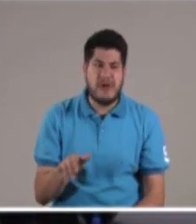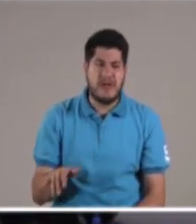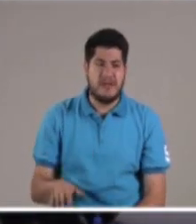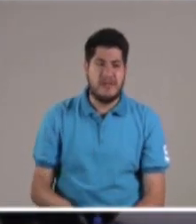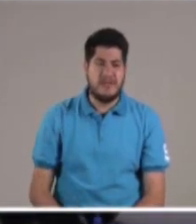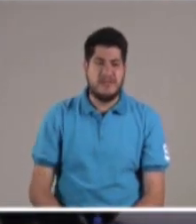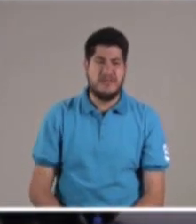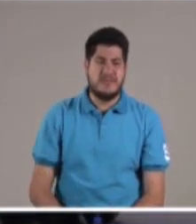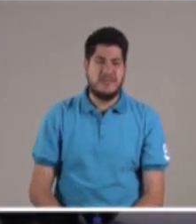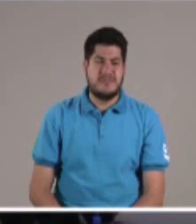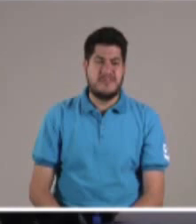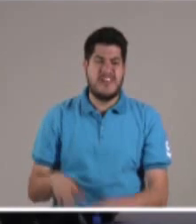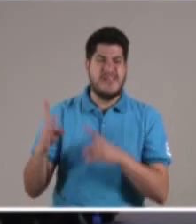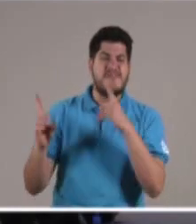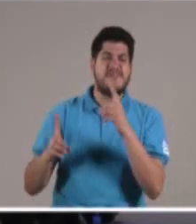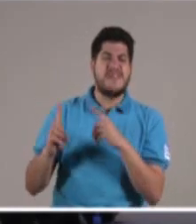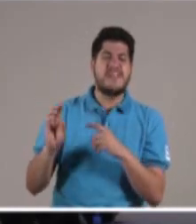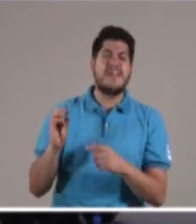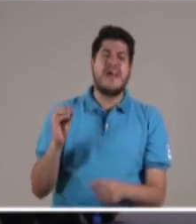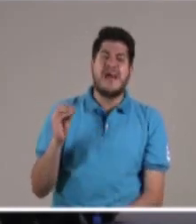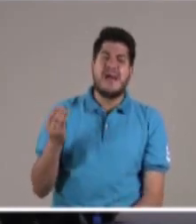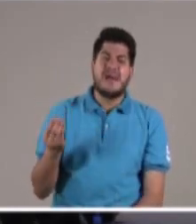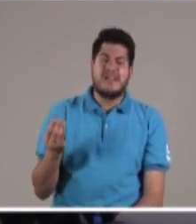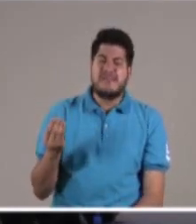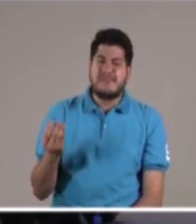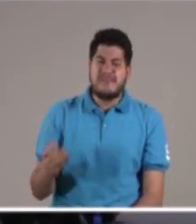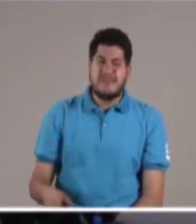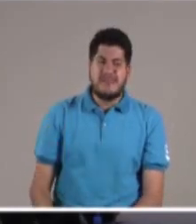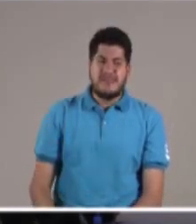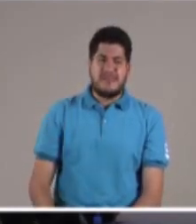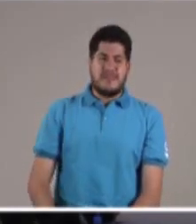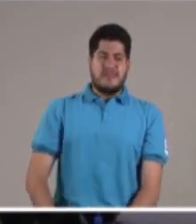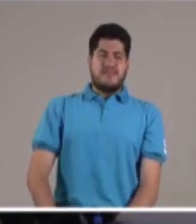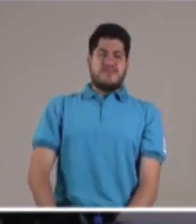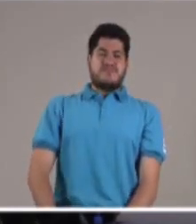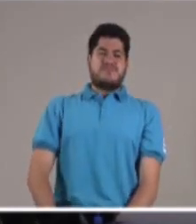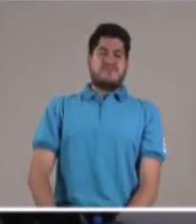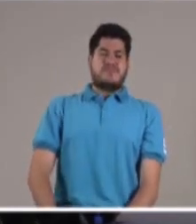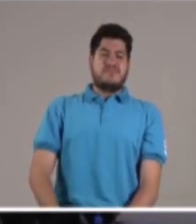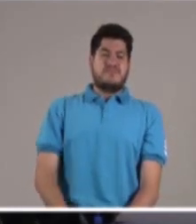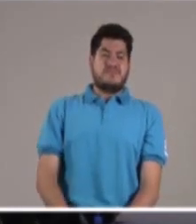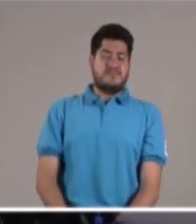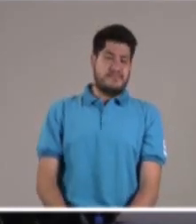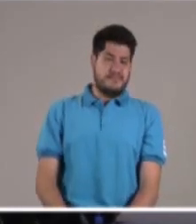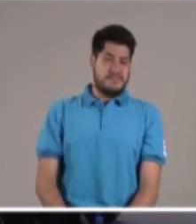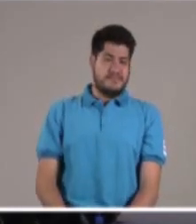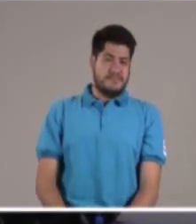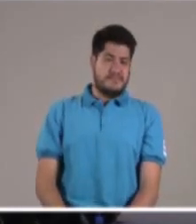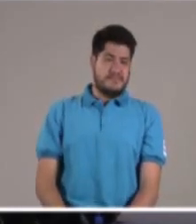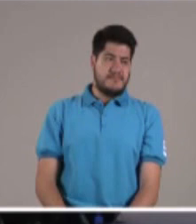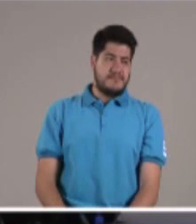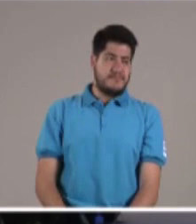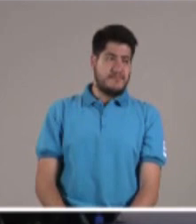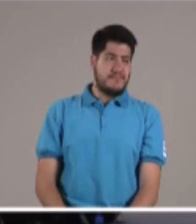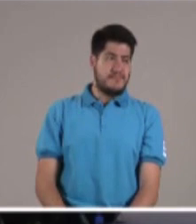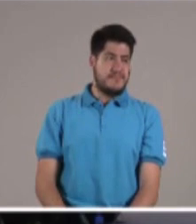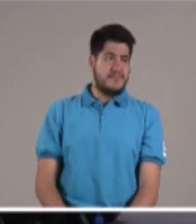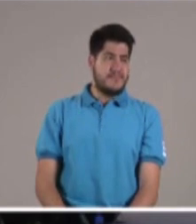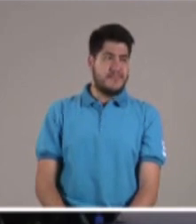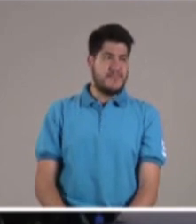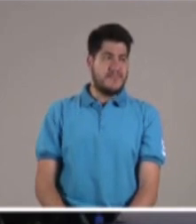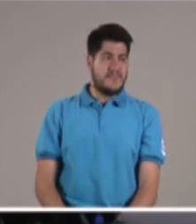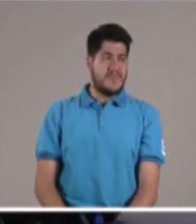enviado pero de que de veras Yo no soy va Pero él por lo menos